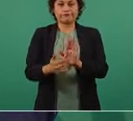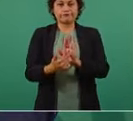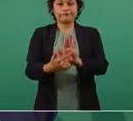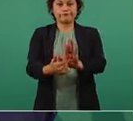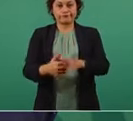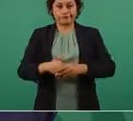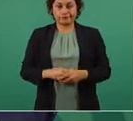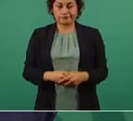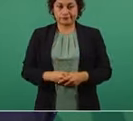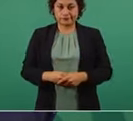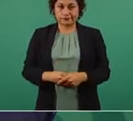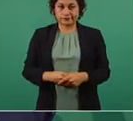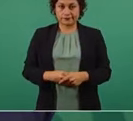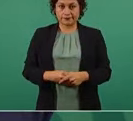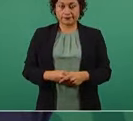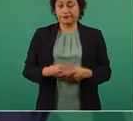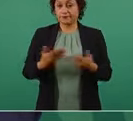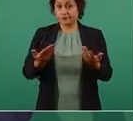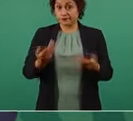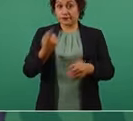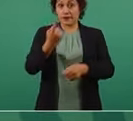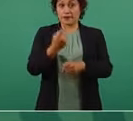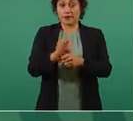comenzar con